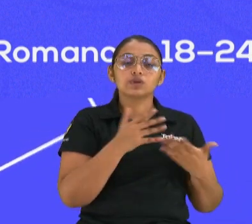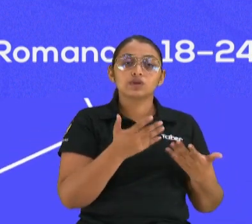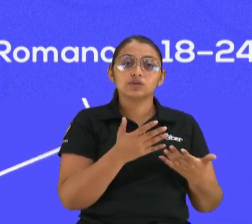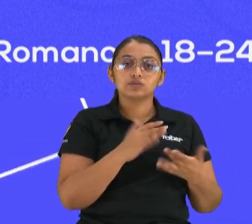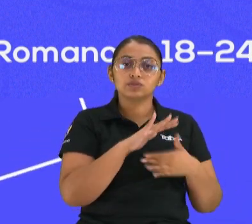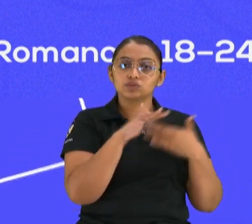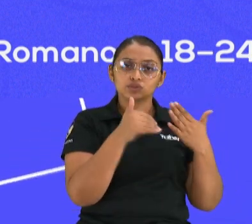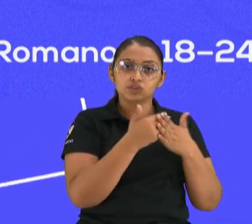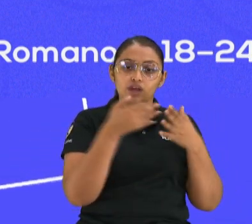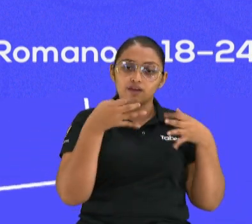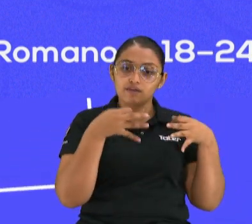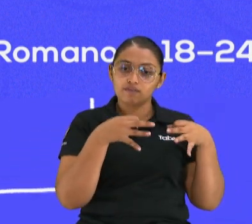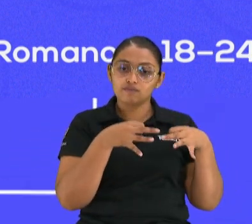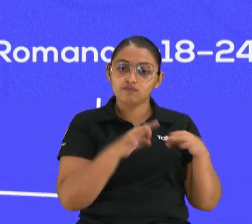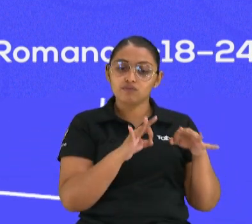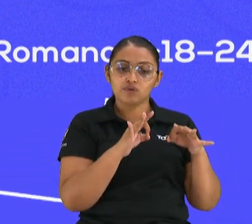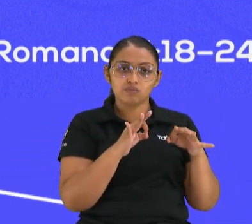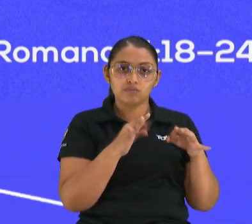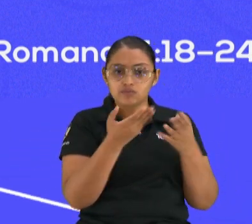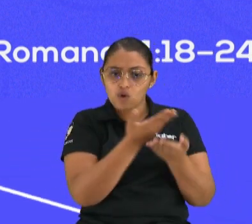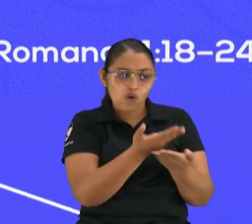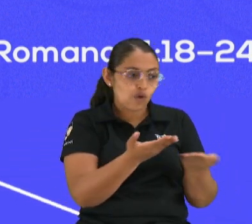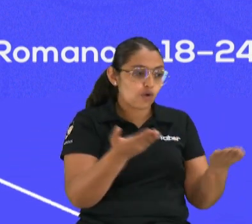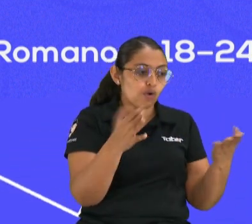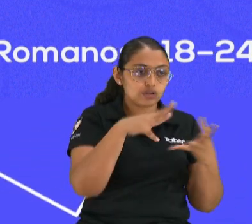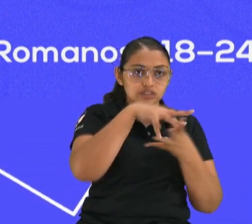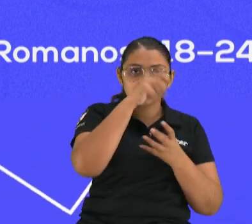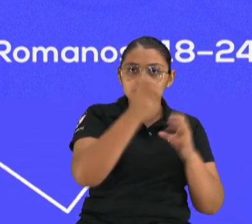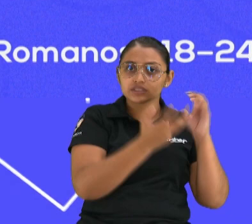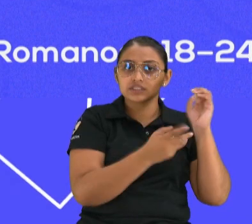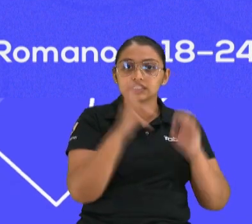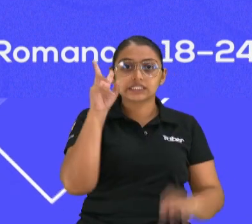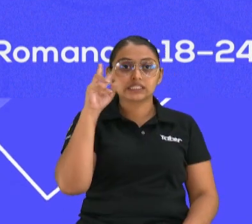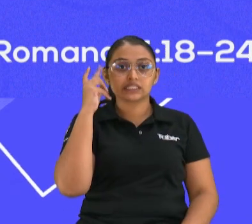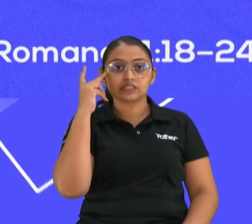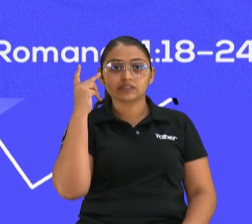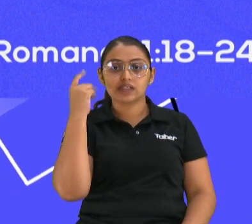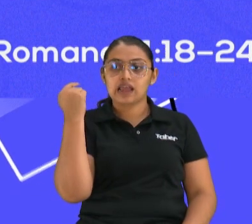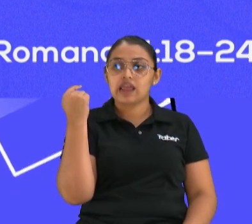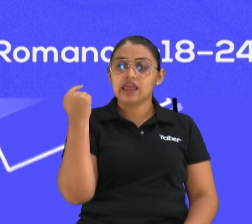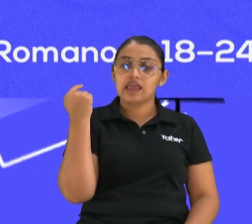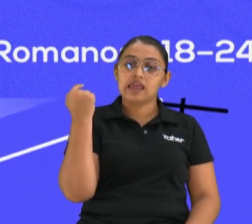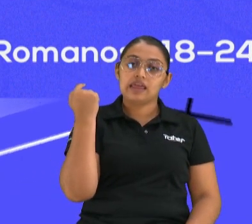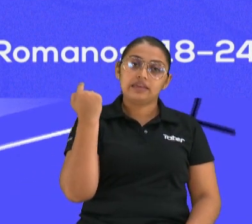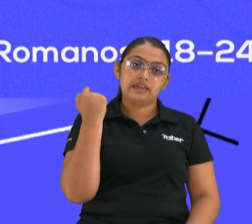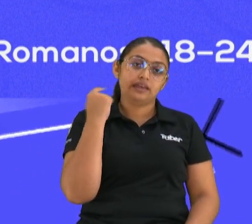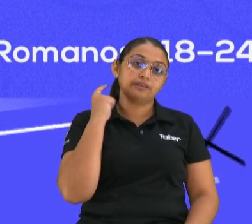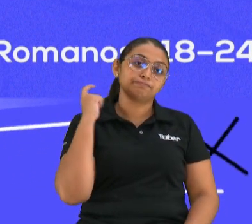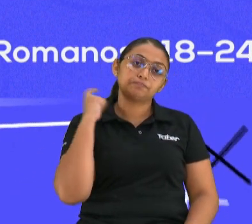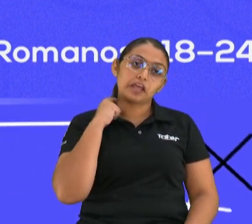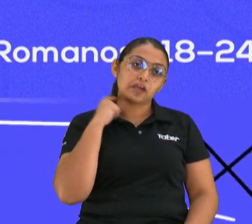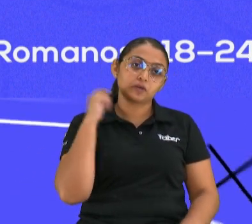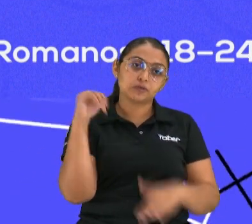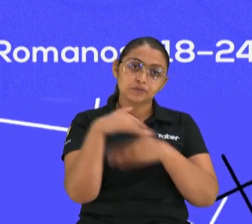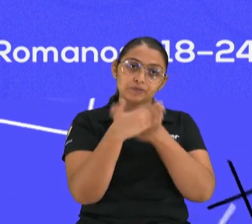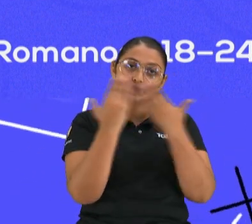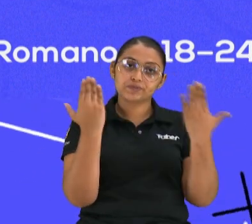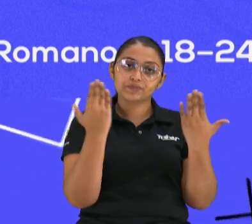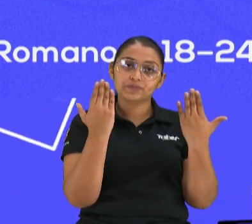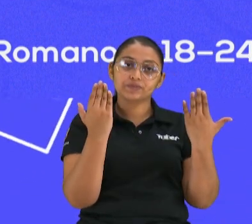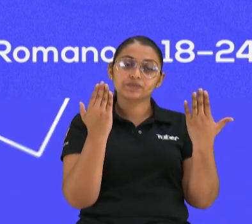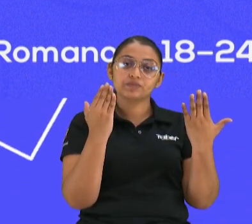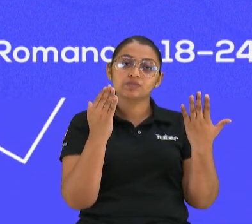medio de las cosas hechas de modo que no tiene excusa vaya pegando los puntos 21 pues Sabiendo